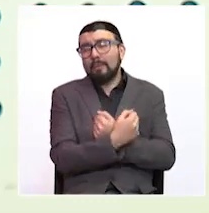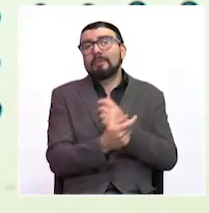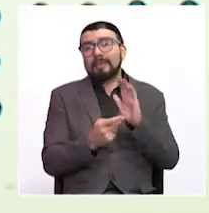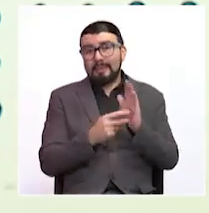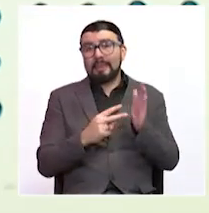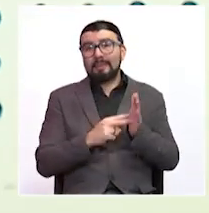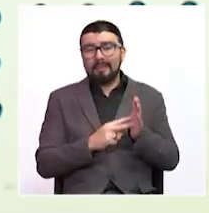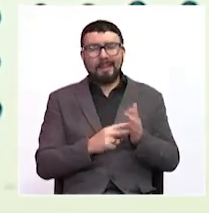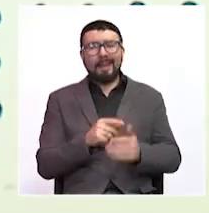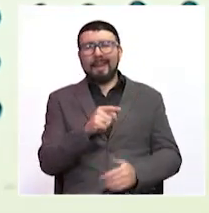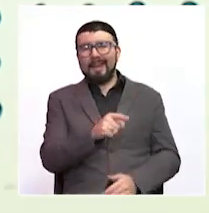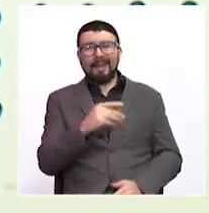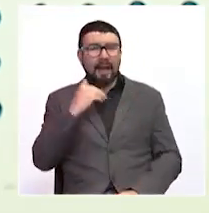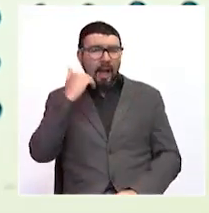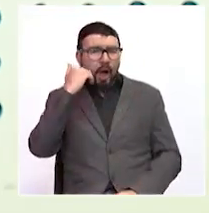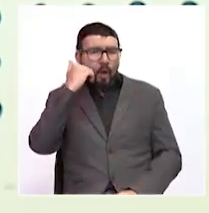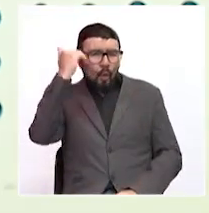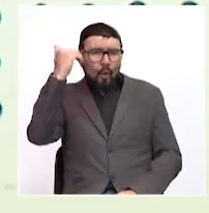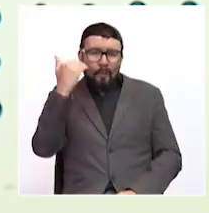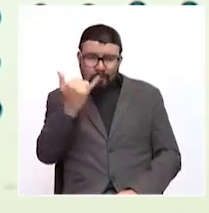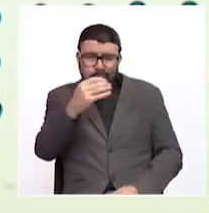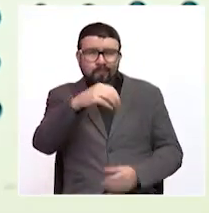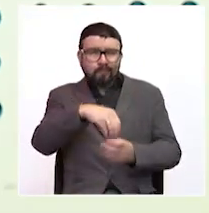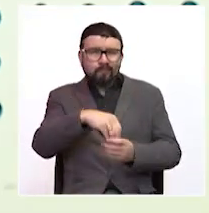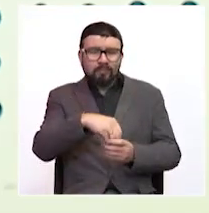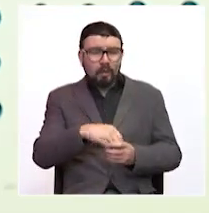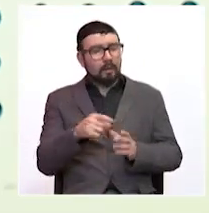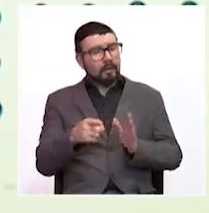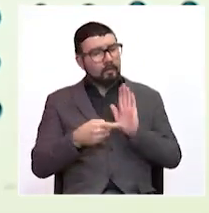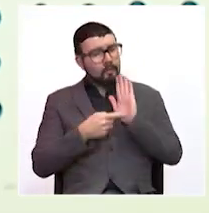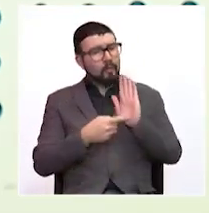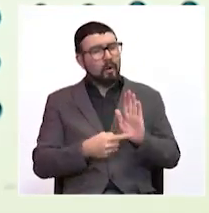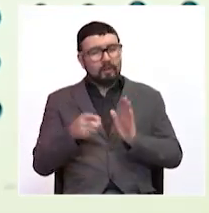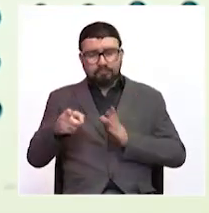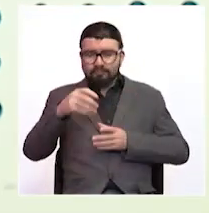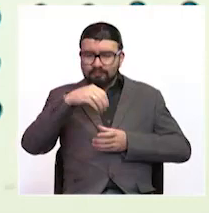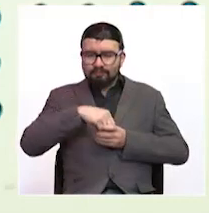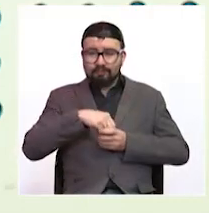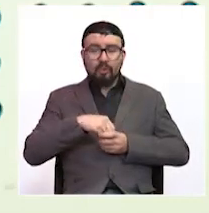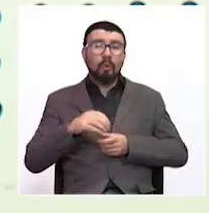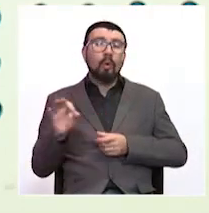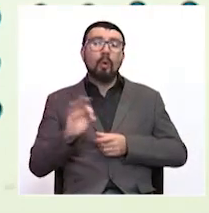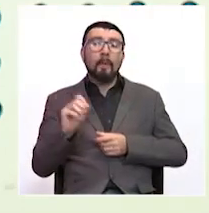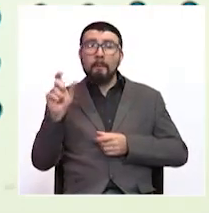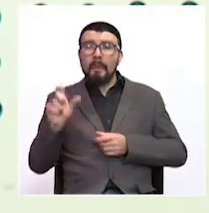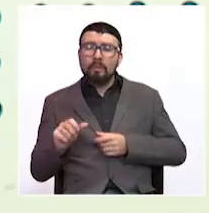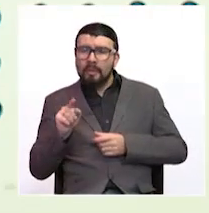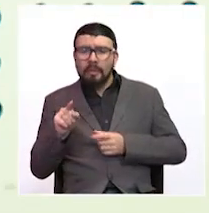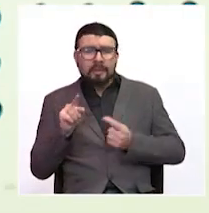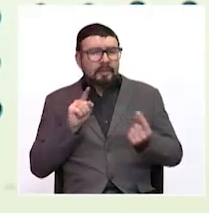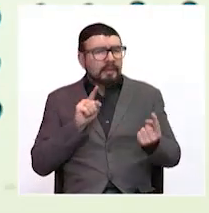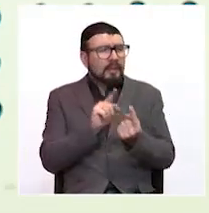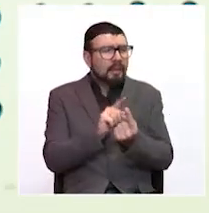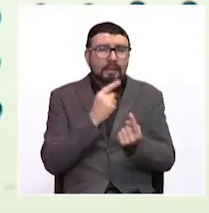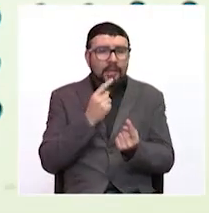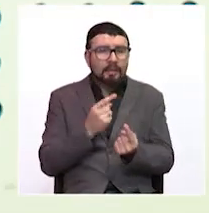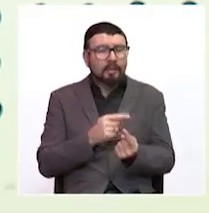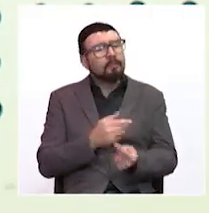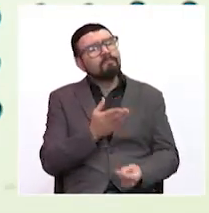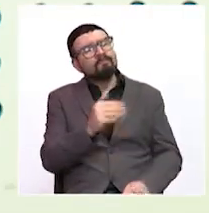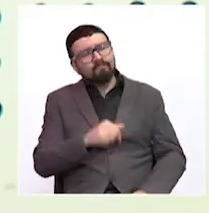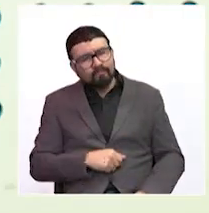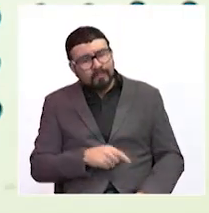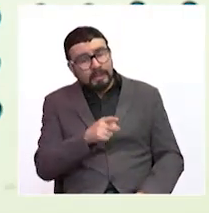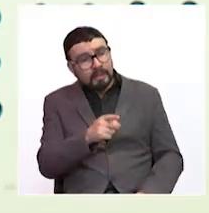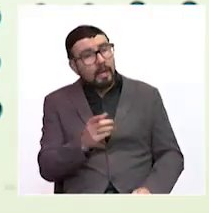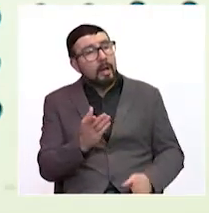adultos generalmente manifiesto en el padre o cuando la persona se acerca de ese hombre ese problema